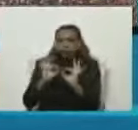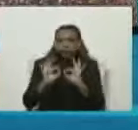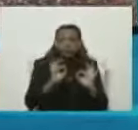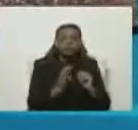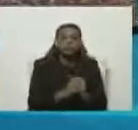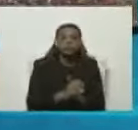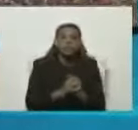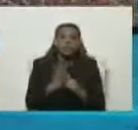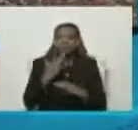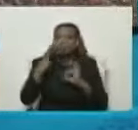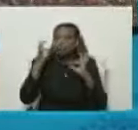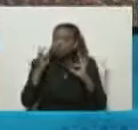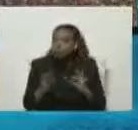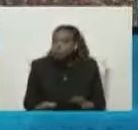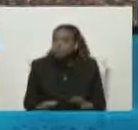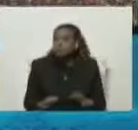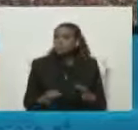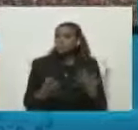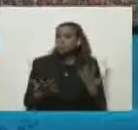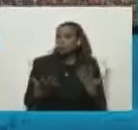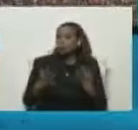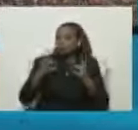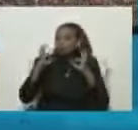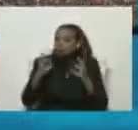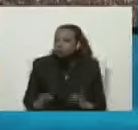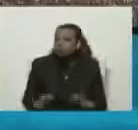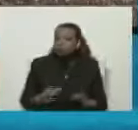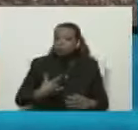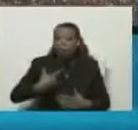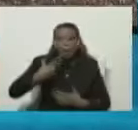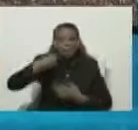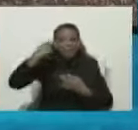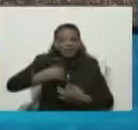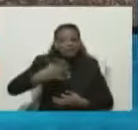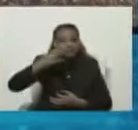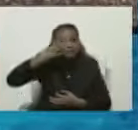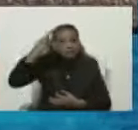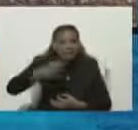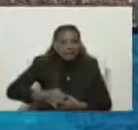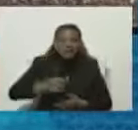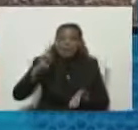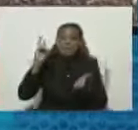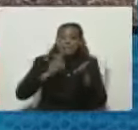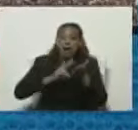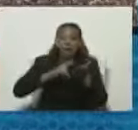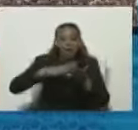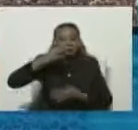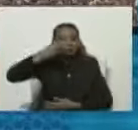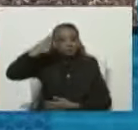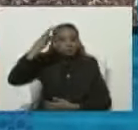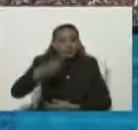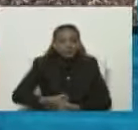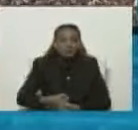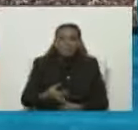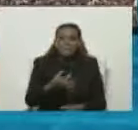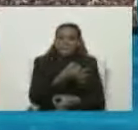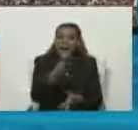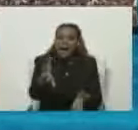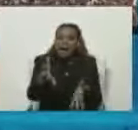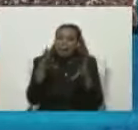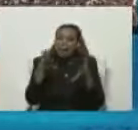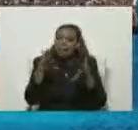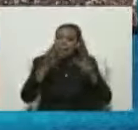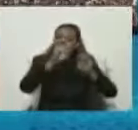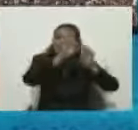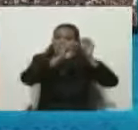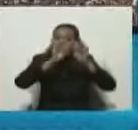Y les puedo decir con certeza absoluta que estamos ganando en